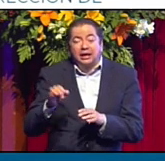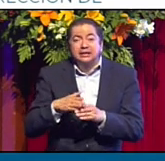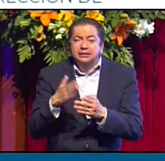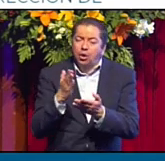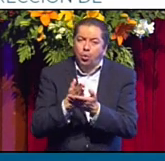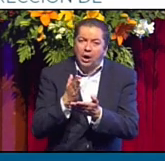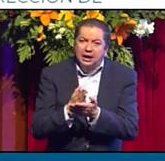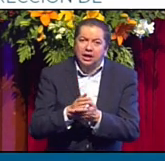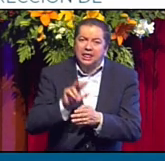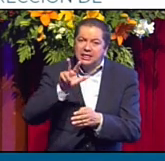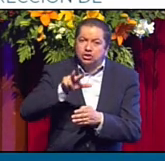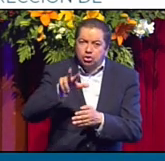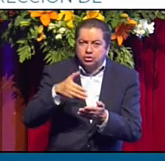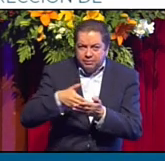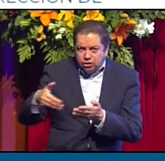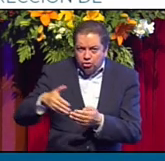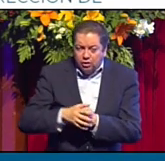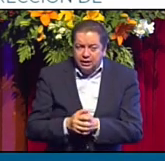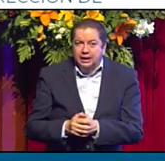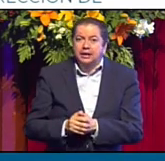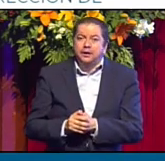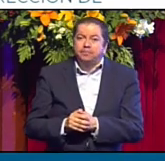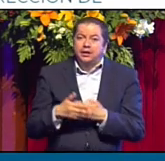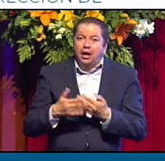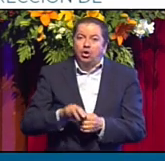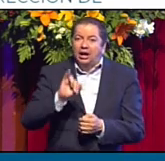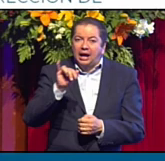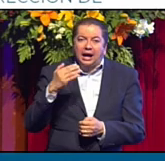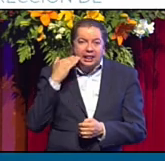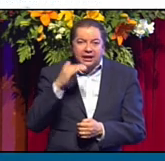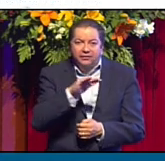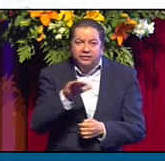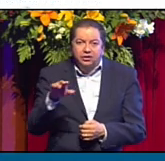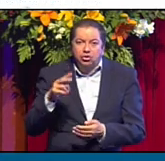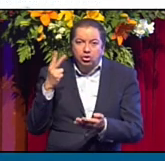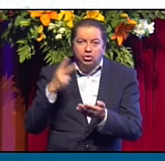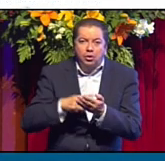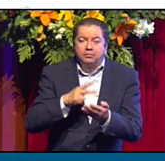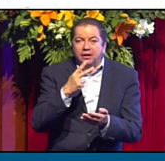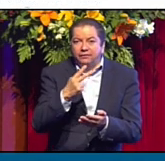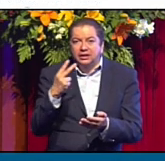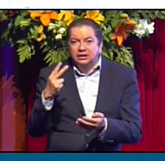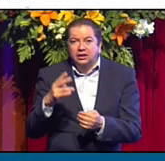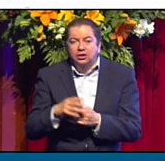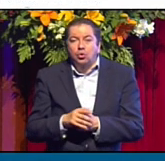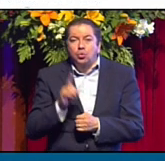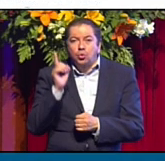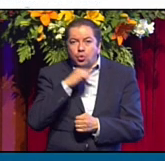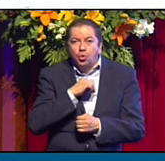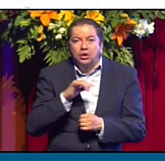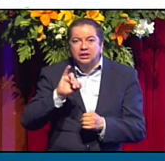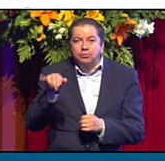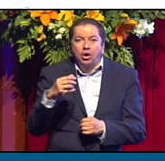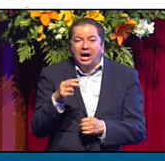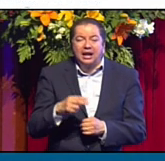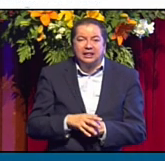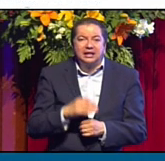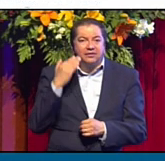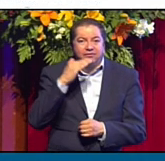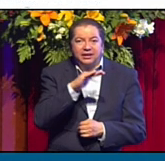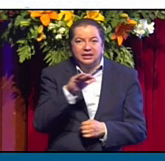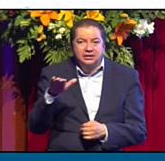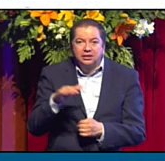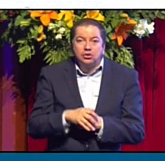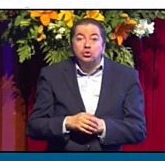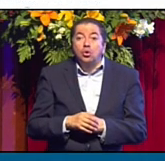colegio por 18 millones. Ya, y aquí vamos a los jardines infantiles. Nos tocó el 2022 el último jardín infantil, bien lo sabe Eduardo